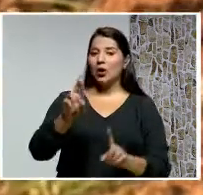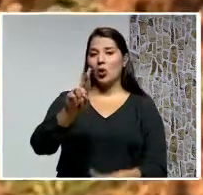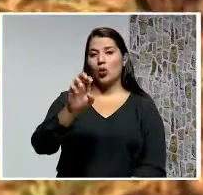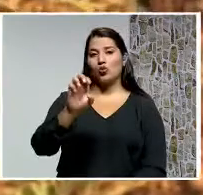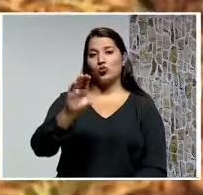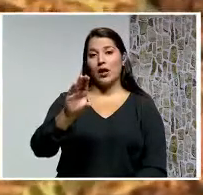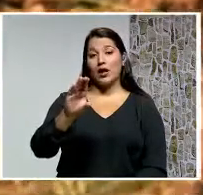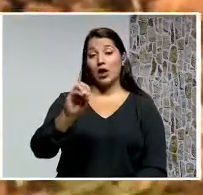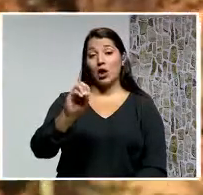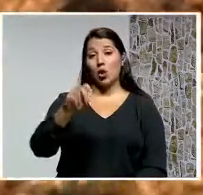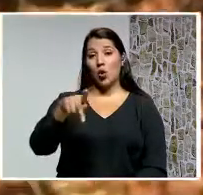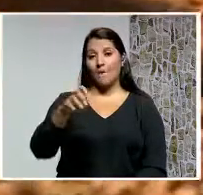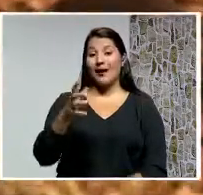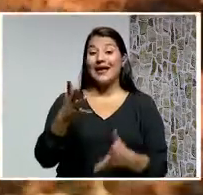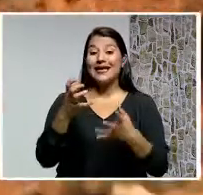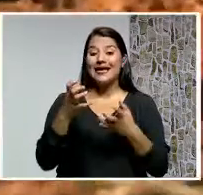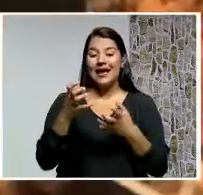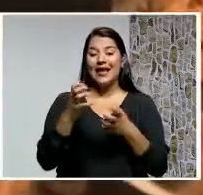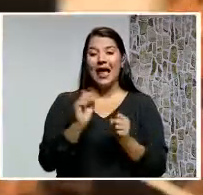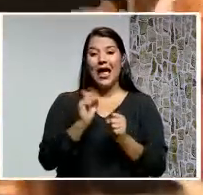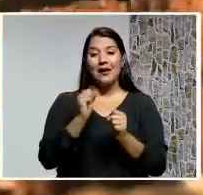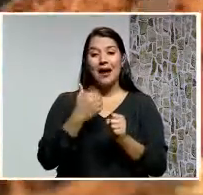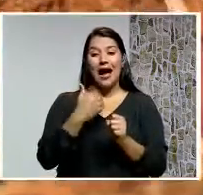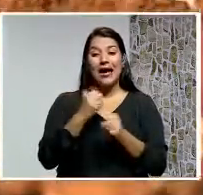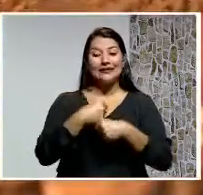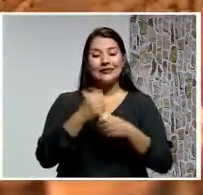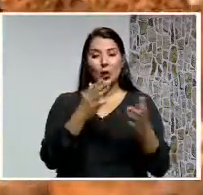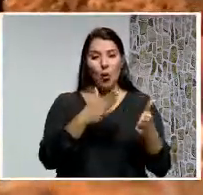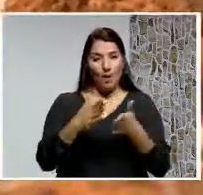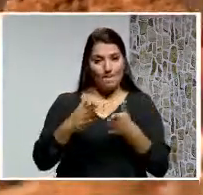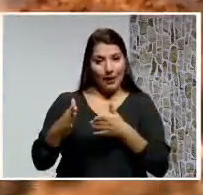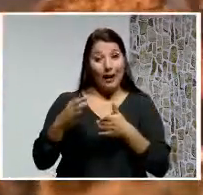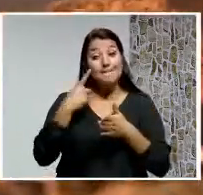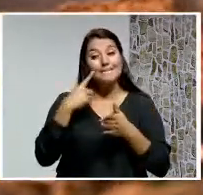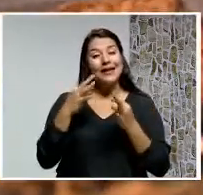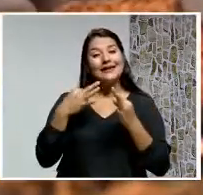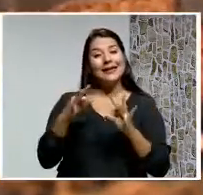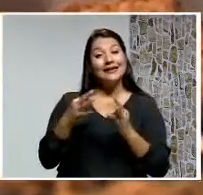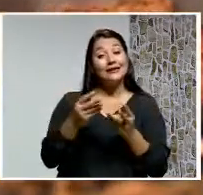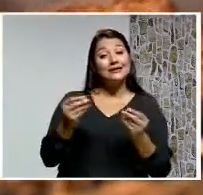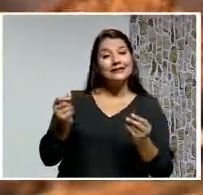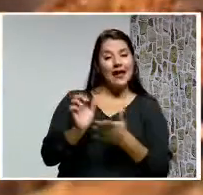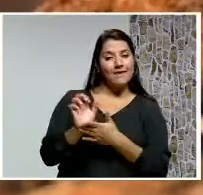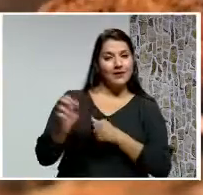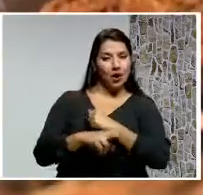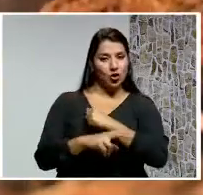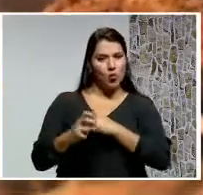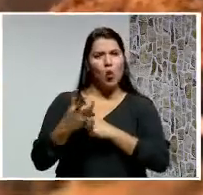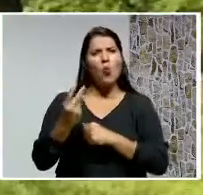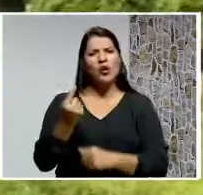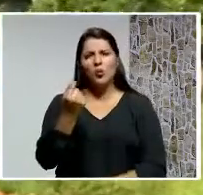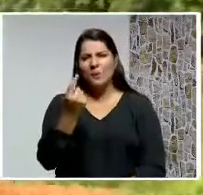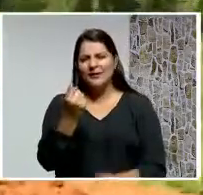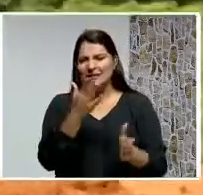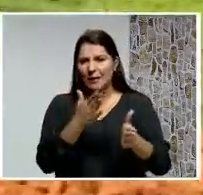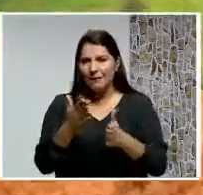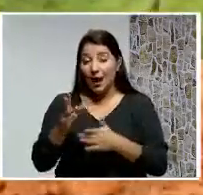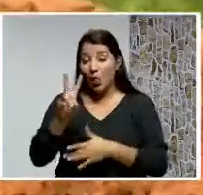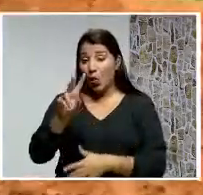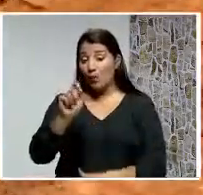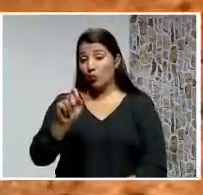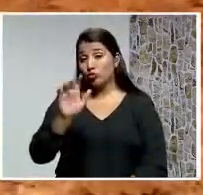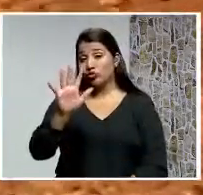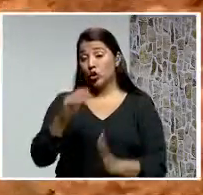desarrollar un plan para mitigar y prevenir el robo del hidrocarburo. Este plan tiene un costo de 2.5 millones de dólares, monto que